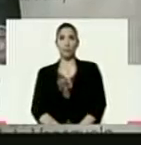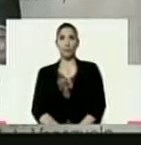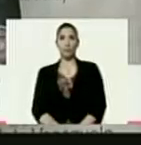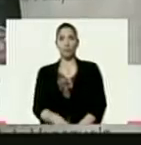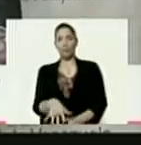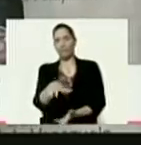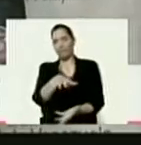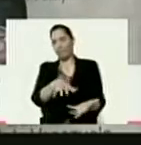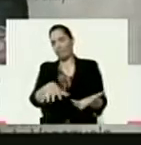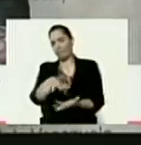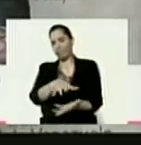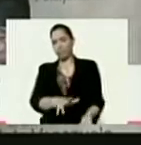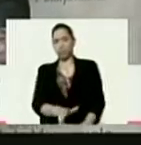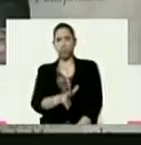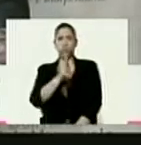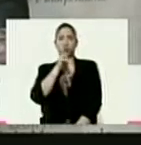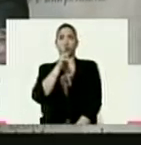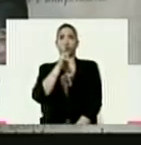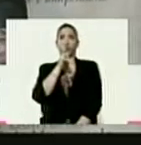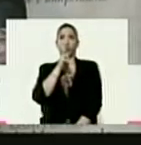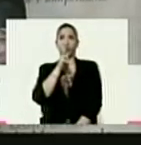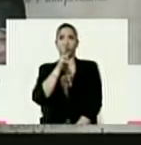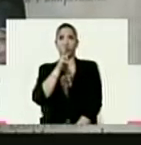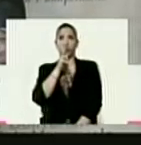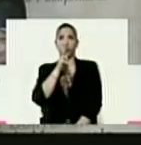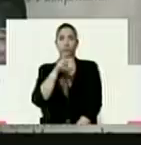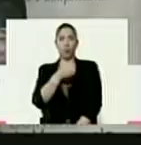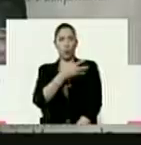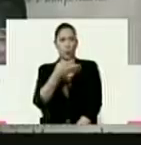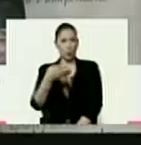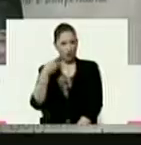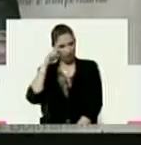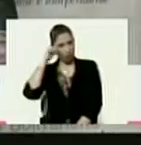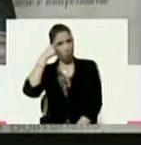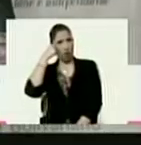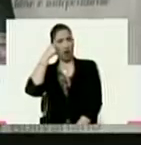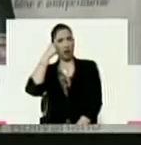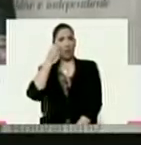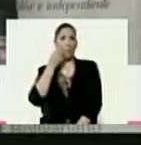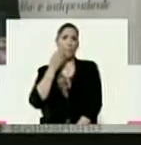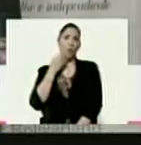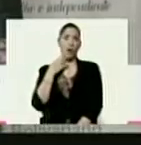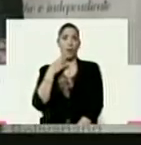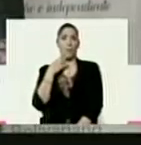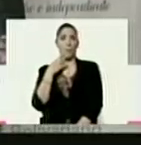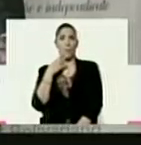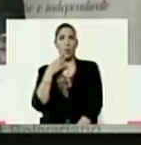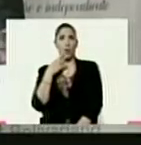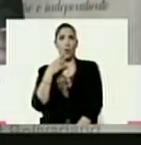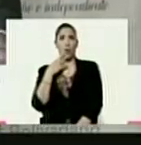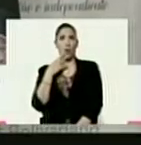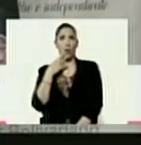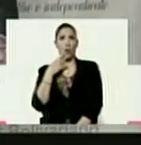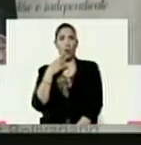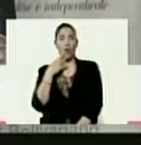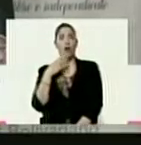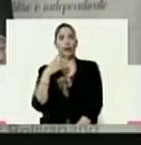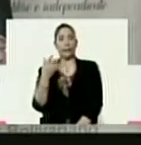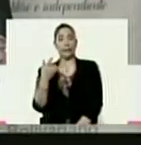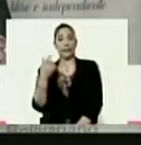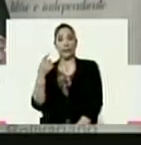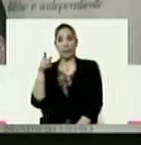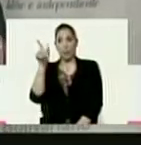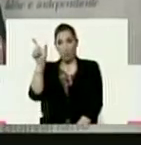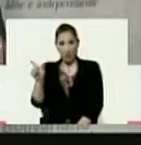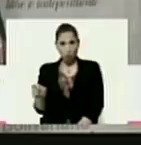descontrol absoluto. No sé si ustedes recuerdan que unos humoristas rusos se hicieron pasar por presidente de un país europeo